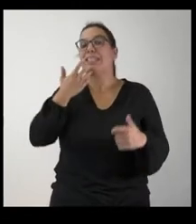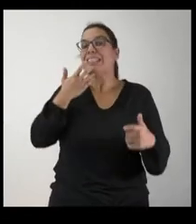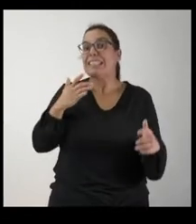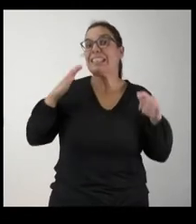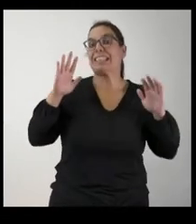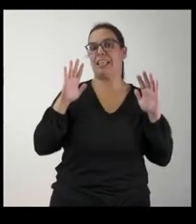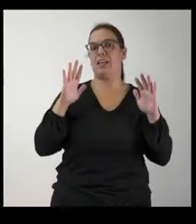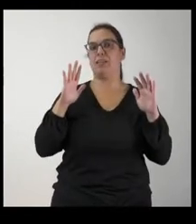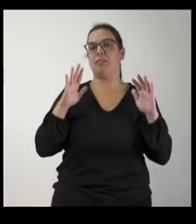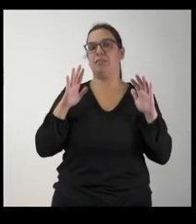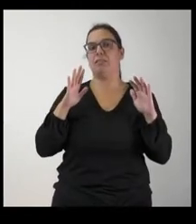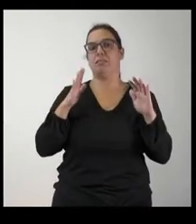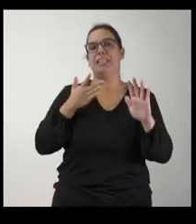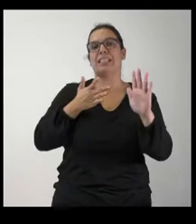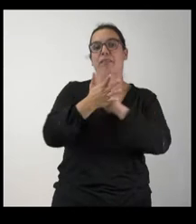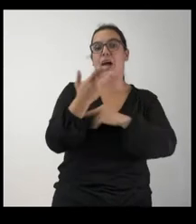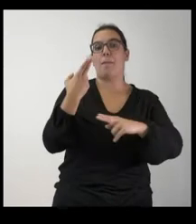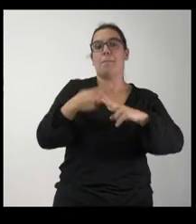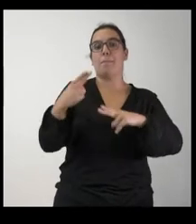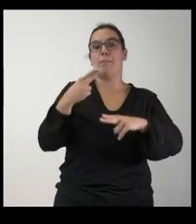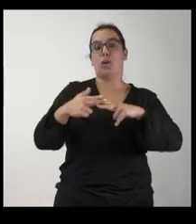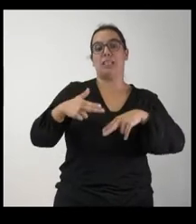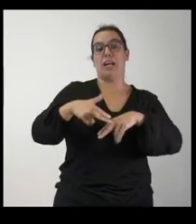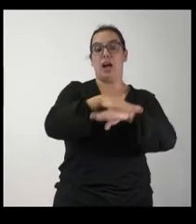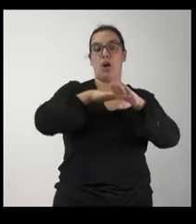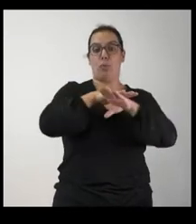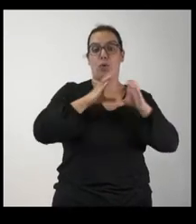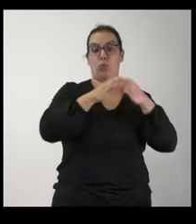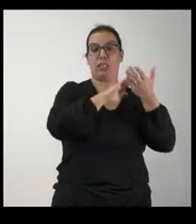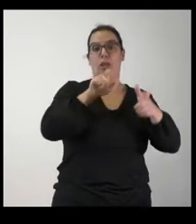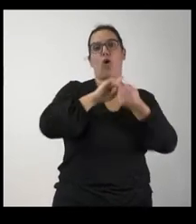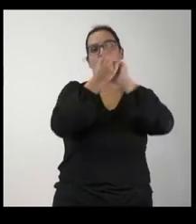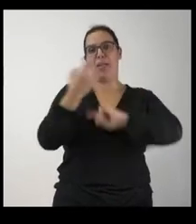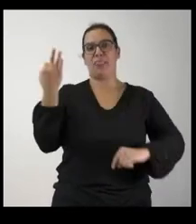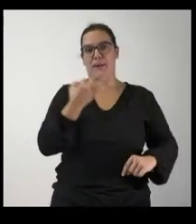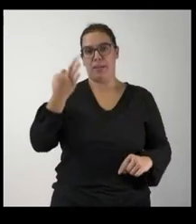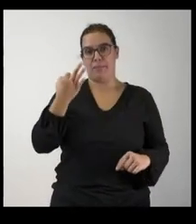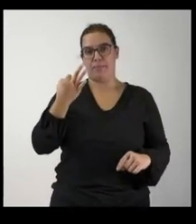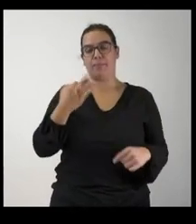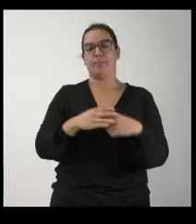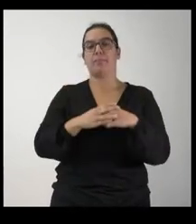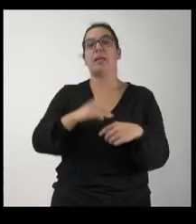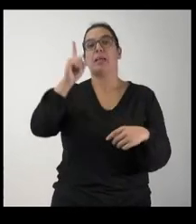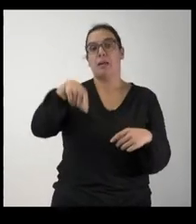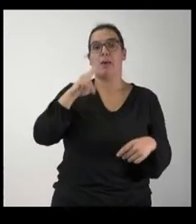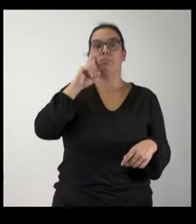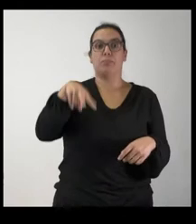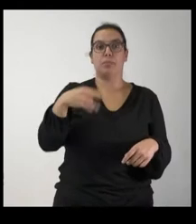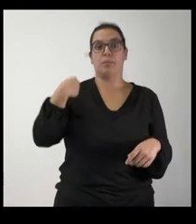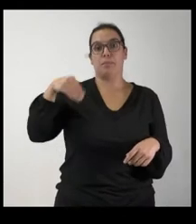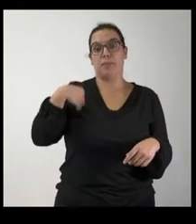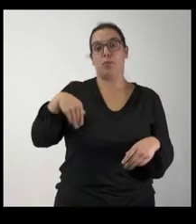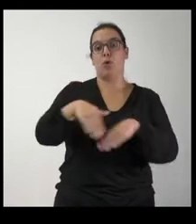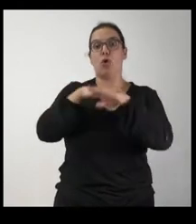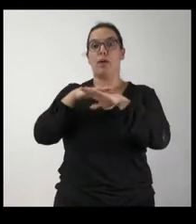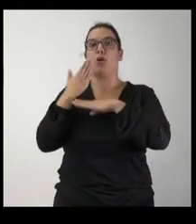suponga un giro en las políticas del gobierno regional y también después de haberse conocido la subida salarial la propuesta por lo menos del